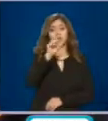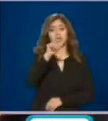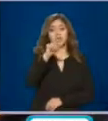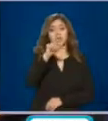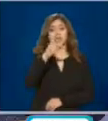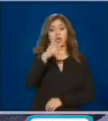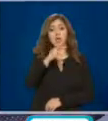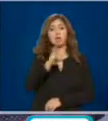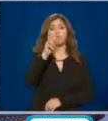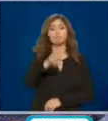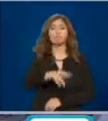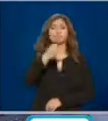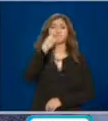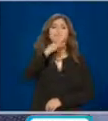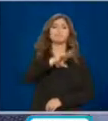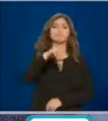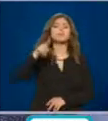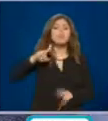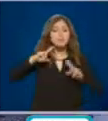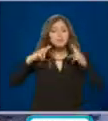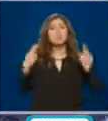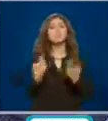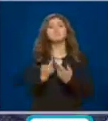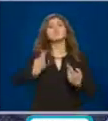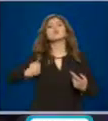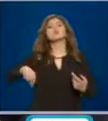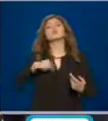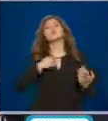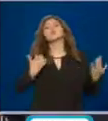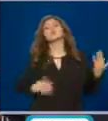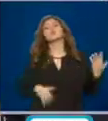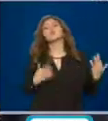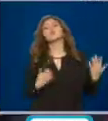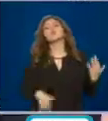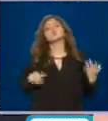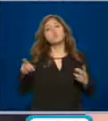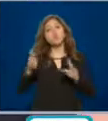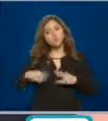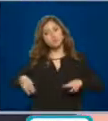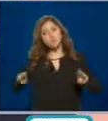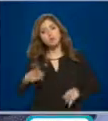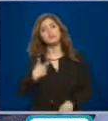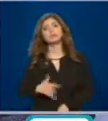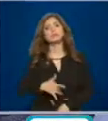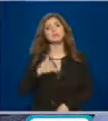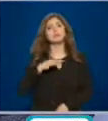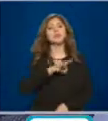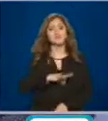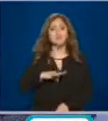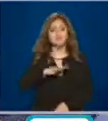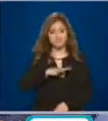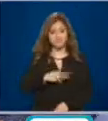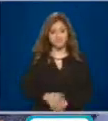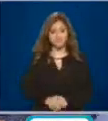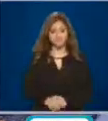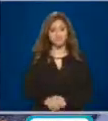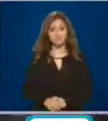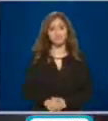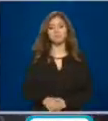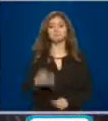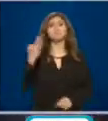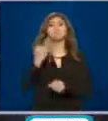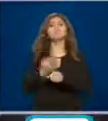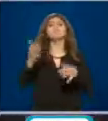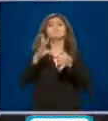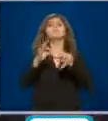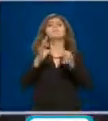muy lindo en donde tuvimos la oportunidad de estar tocando nuestras rolas, así que felices. Muy bien. Oye, y cuéntanos las redes